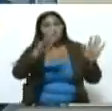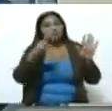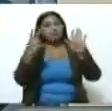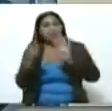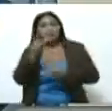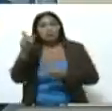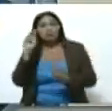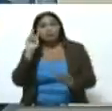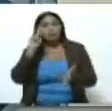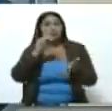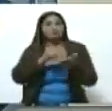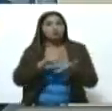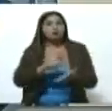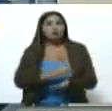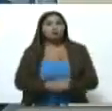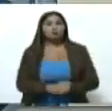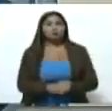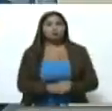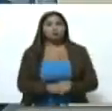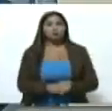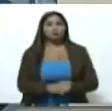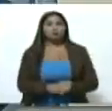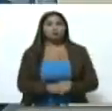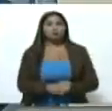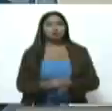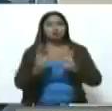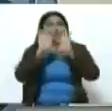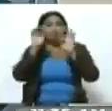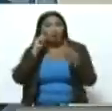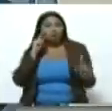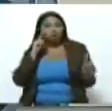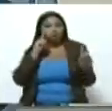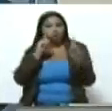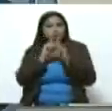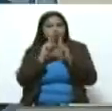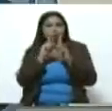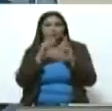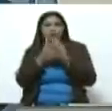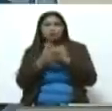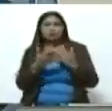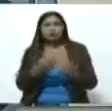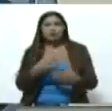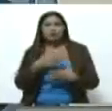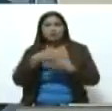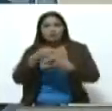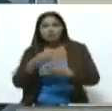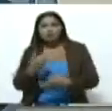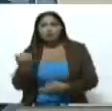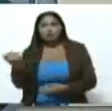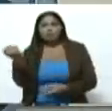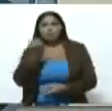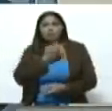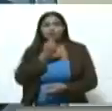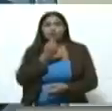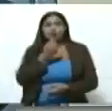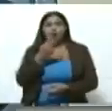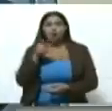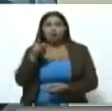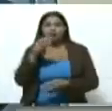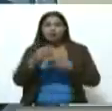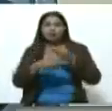que participaron de manera directa en el intento de magnicidio